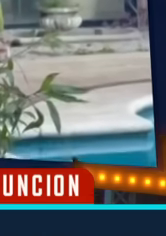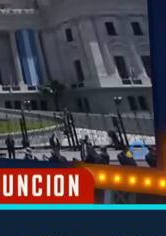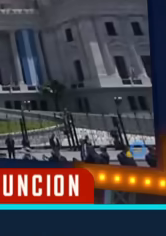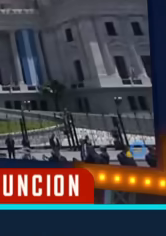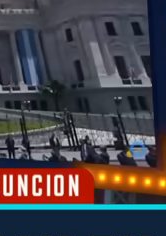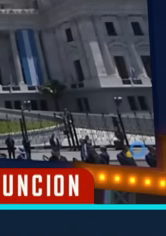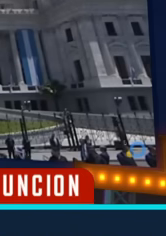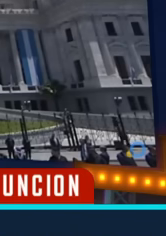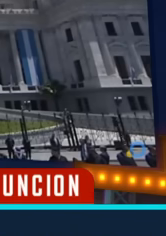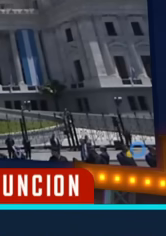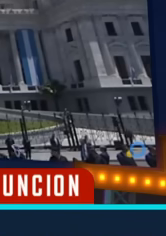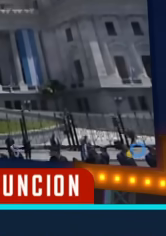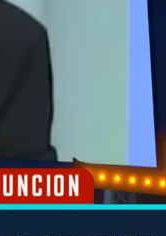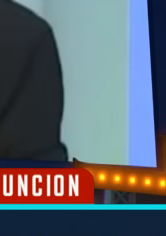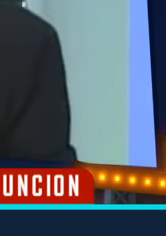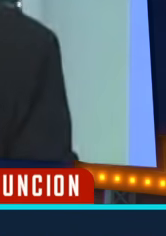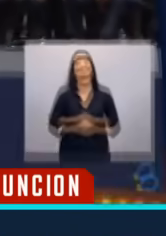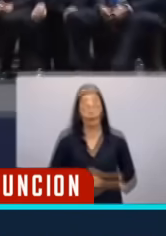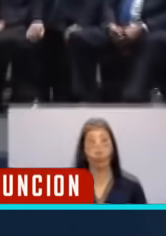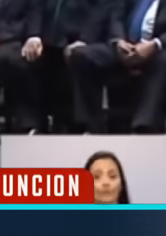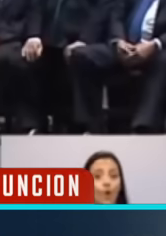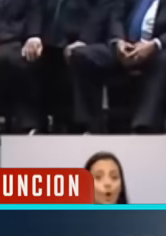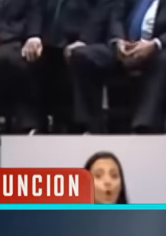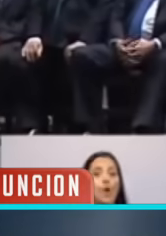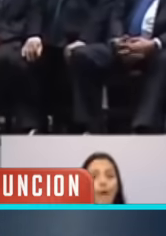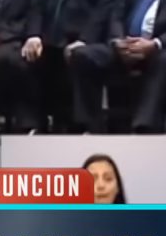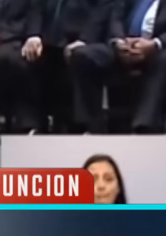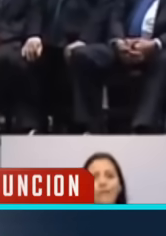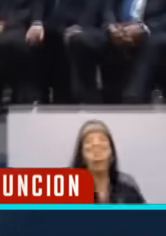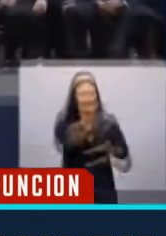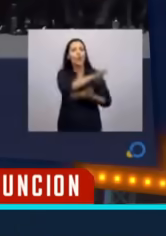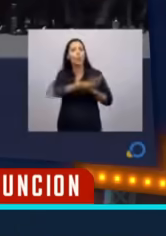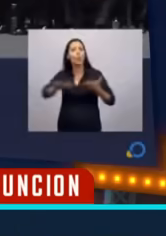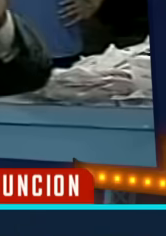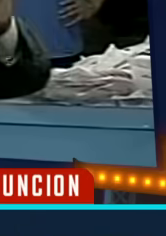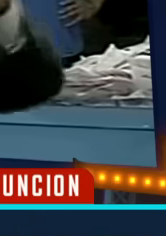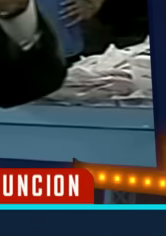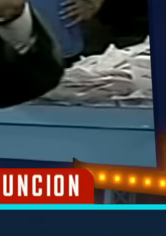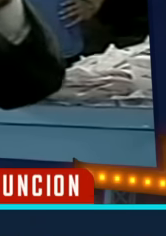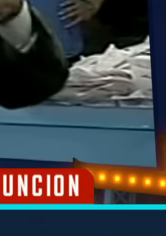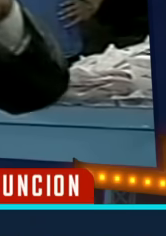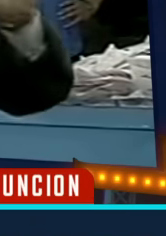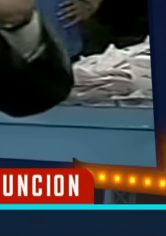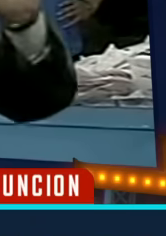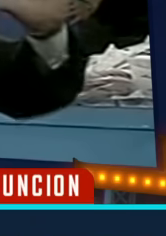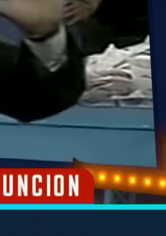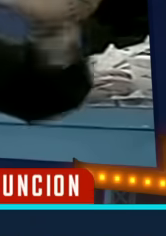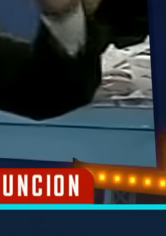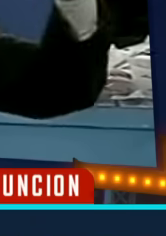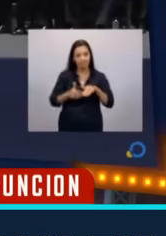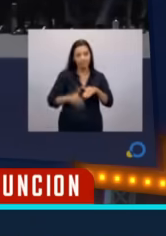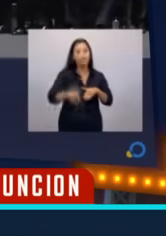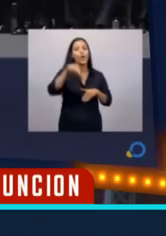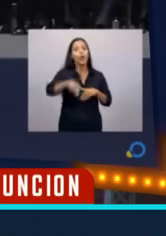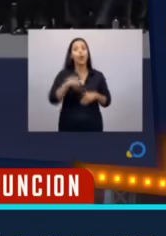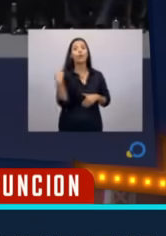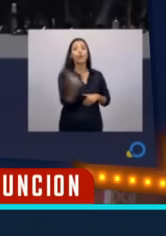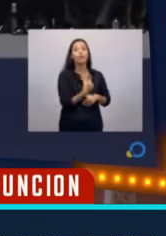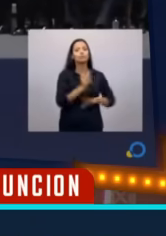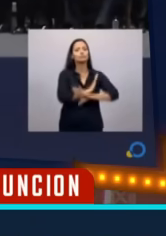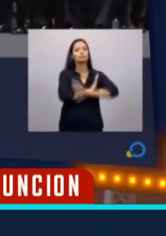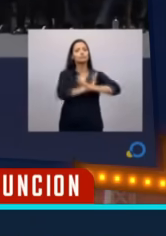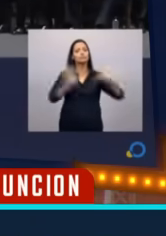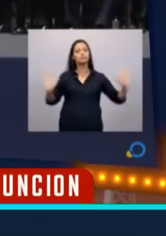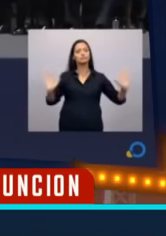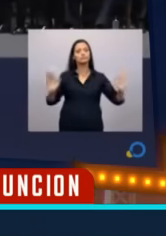escuchen. Hola a todos. Hoy comienza una nueva era en Argentina. Hoy damos por